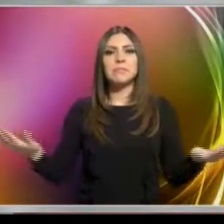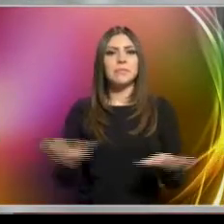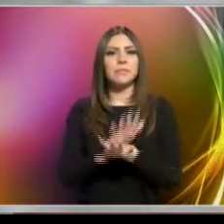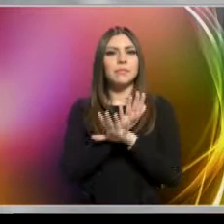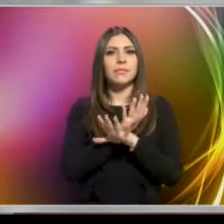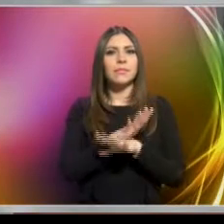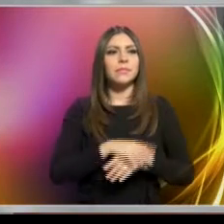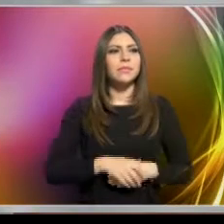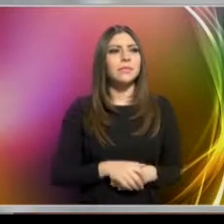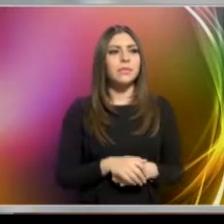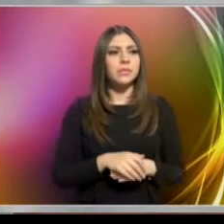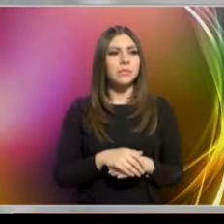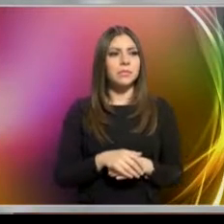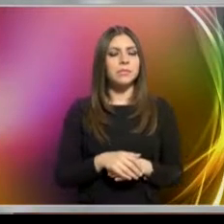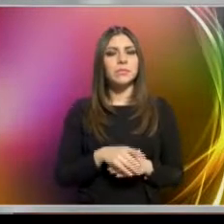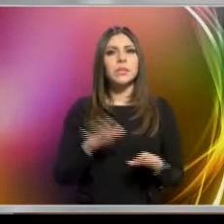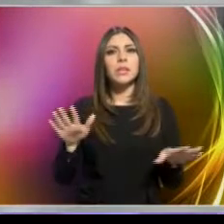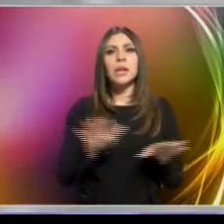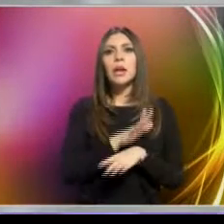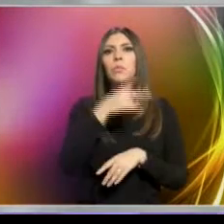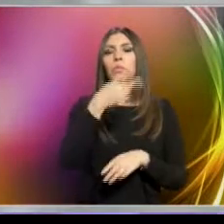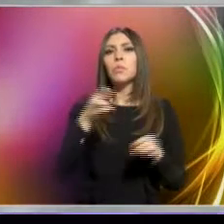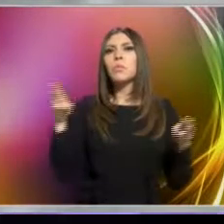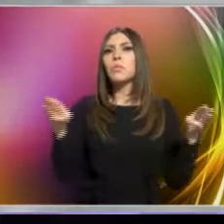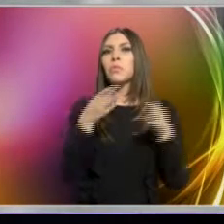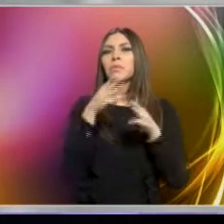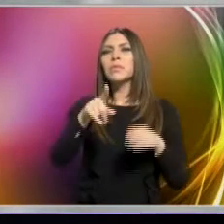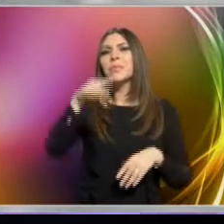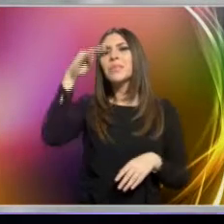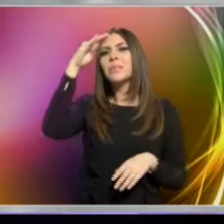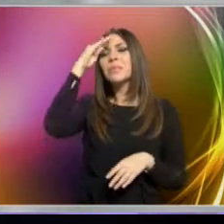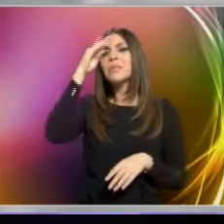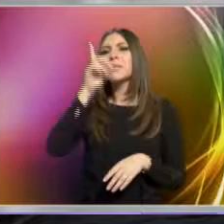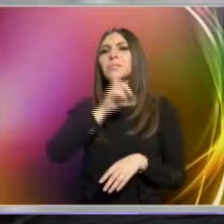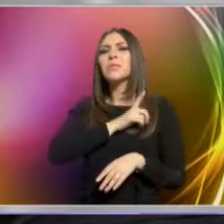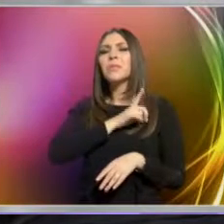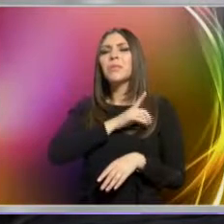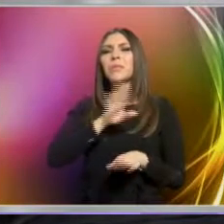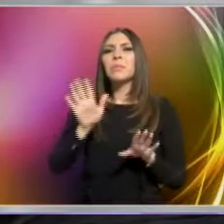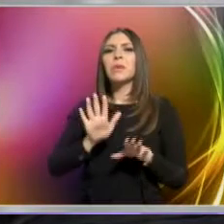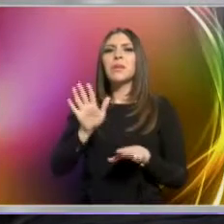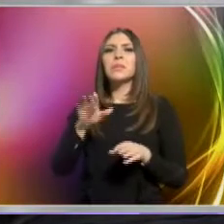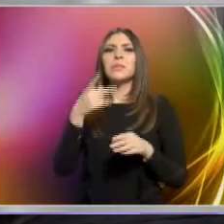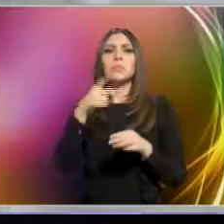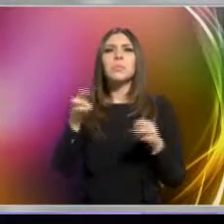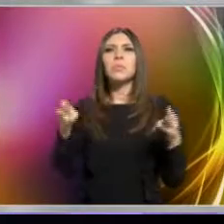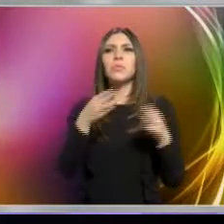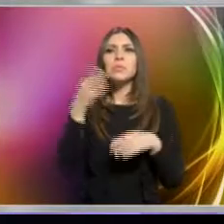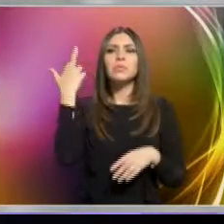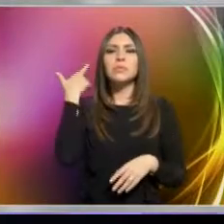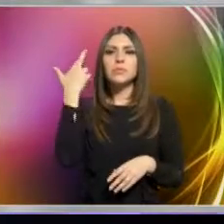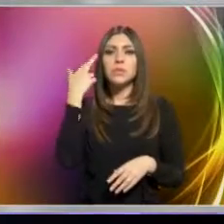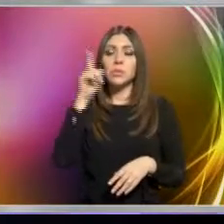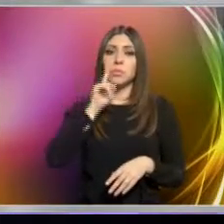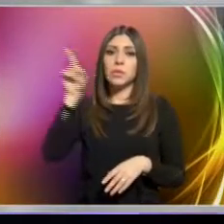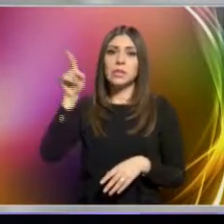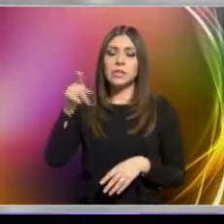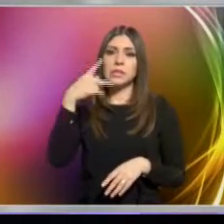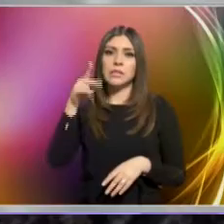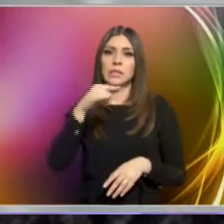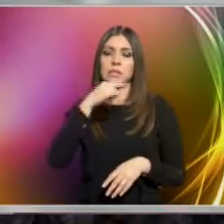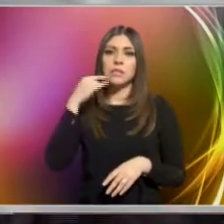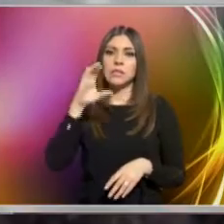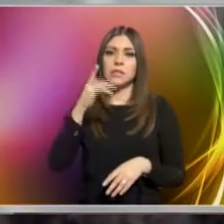mi perspectiva musical. Ya, cuando piensas que nada más te va a sorprender, ves y escuchas a esta chica chilena Sí. y